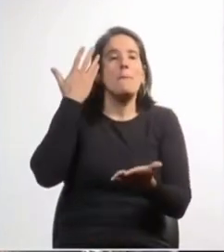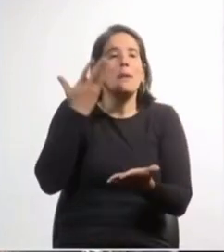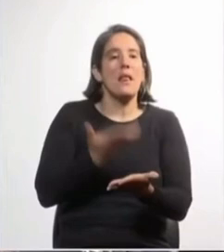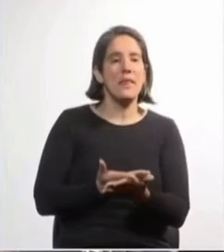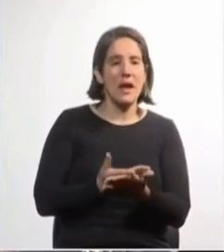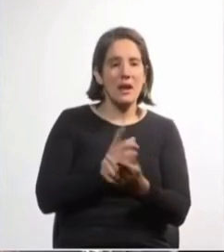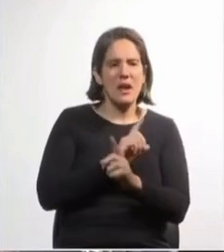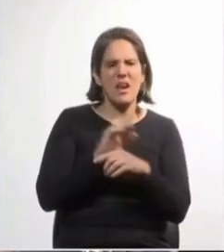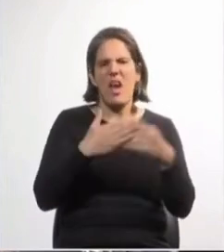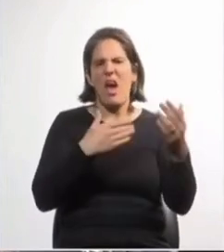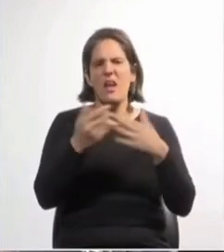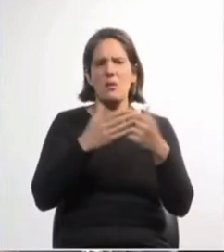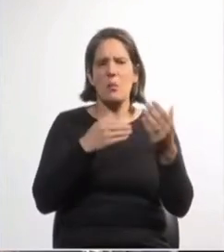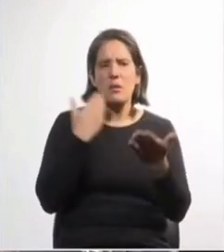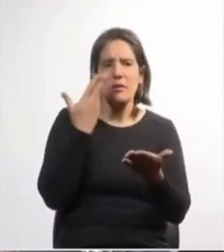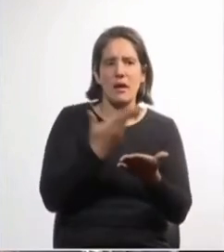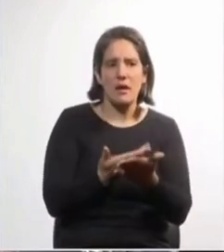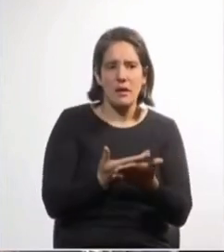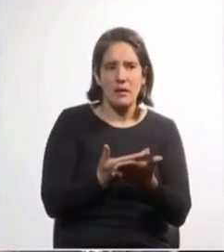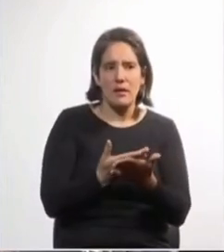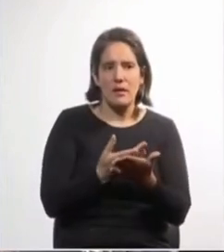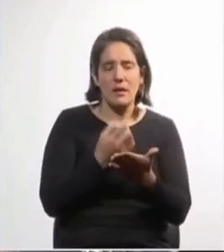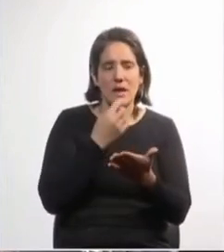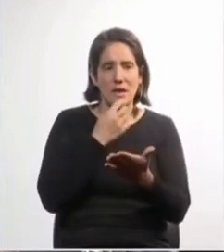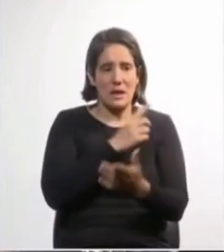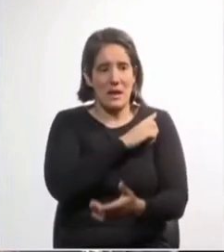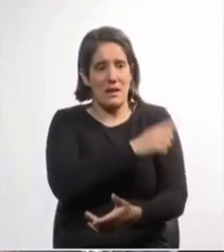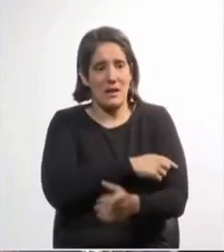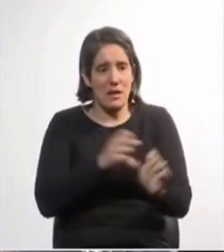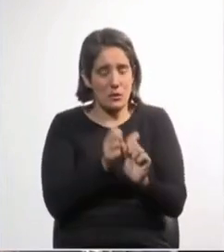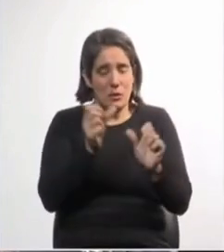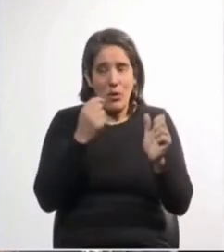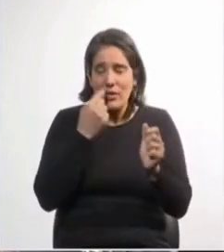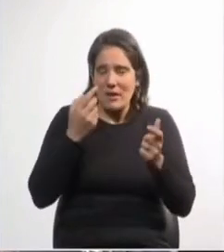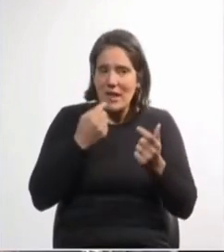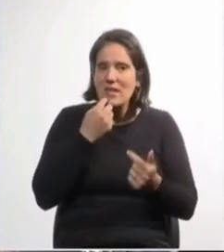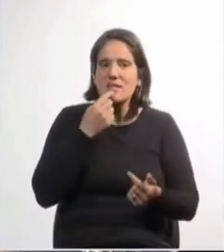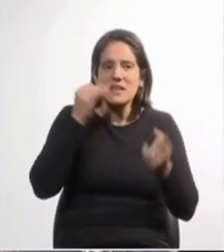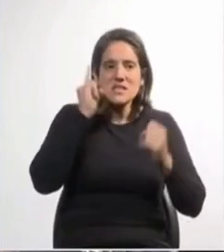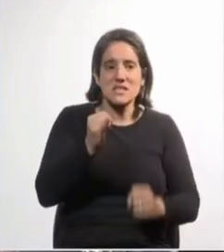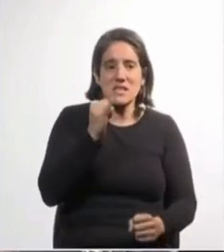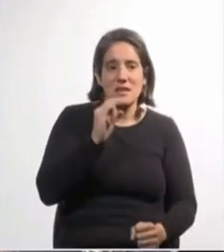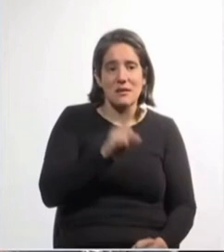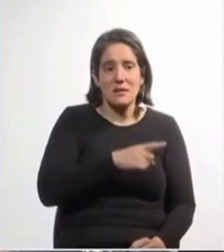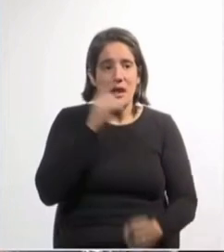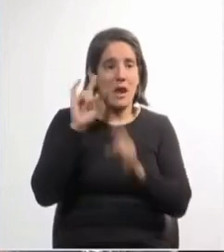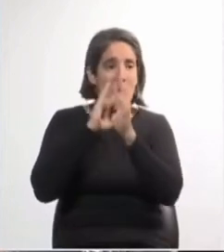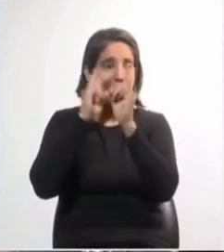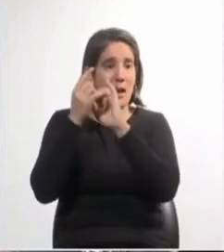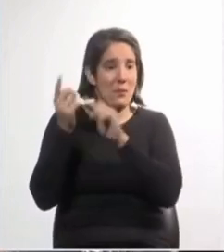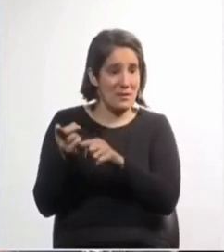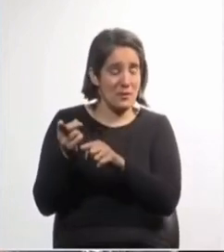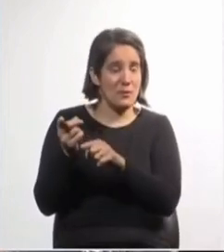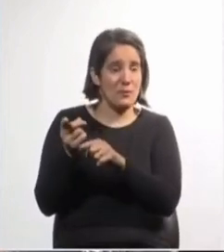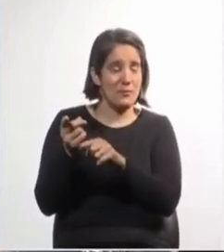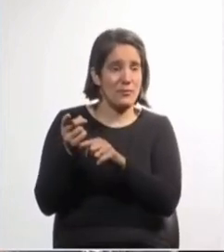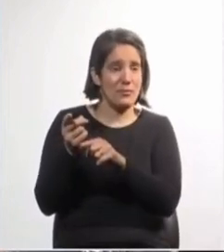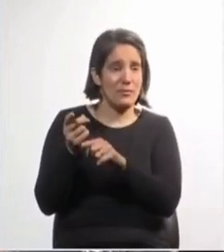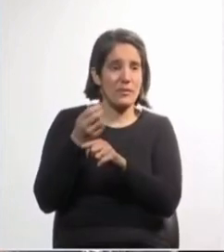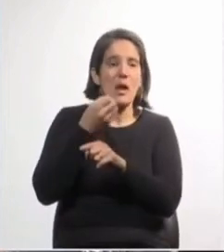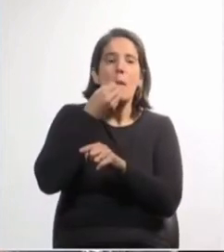que no importa que se exija iniciativa del Ejecutivo si hay mayoría en el Parlamento?